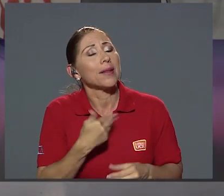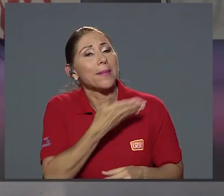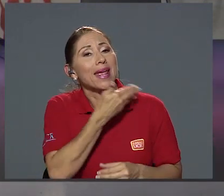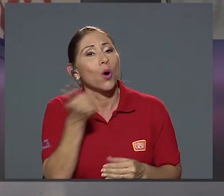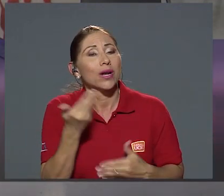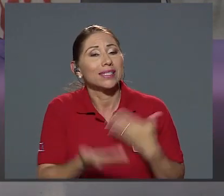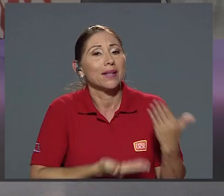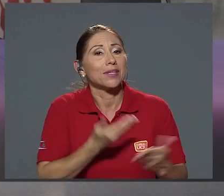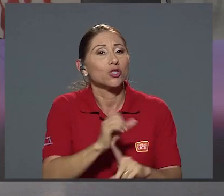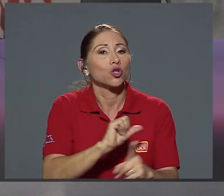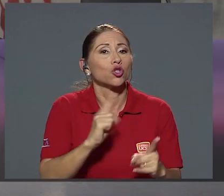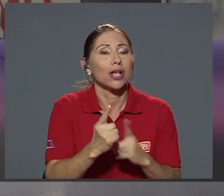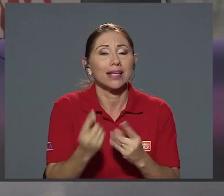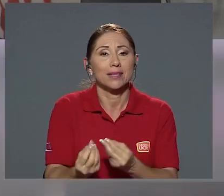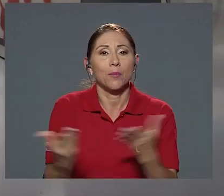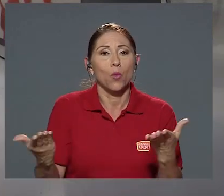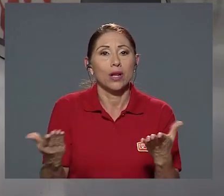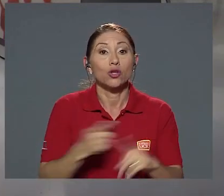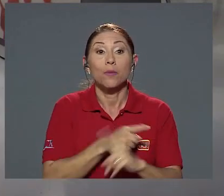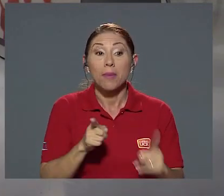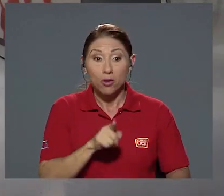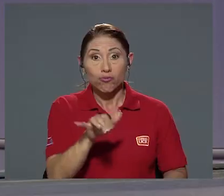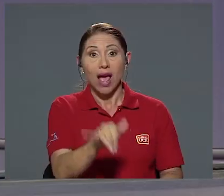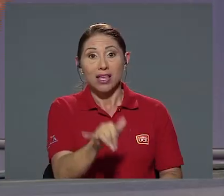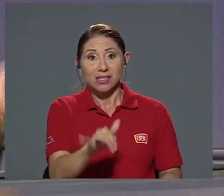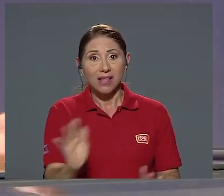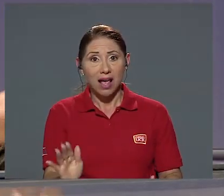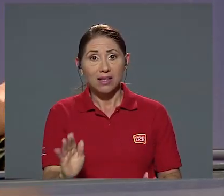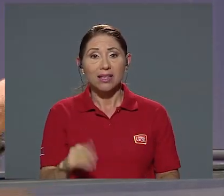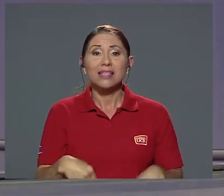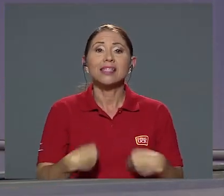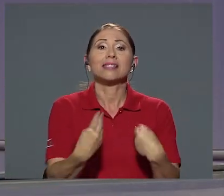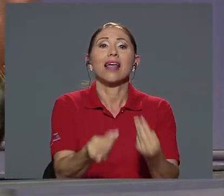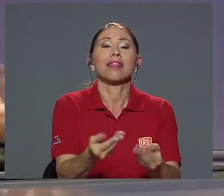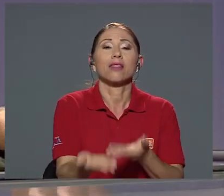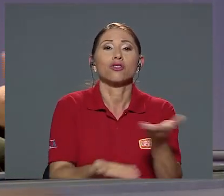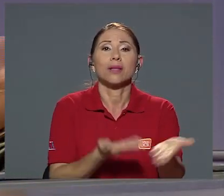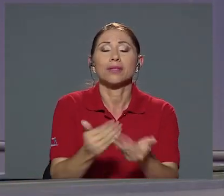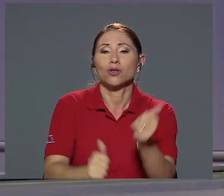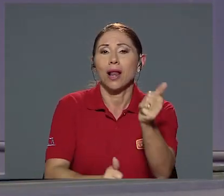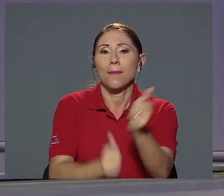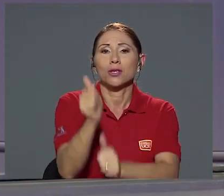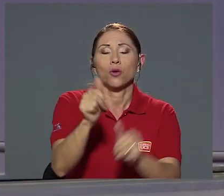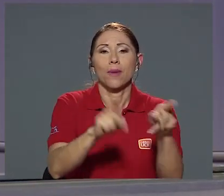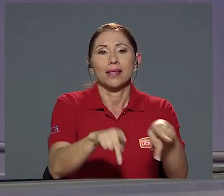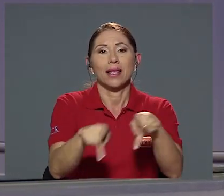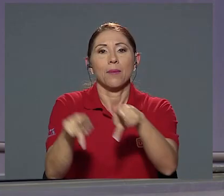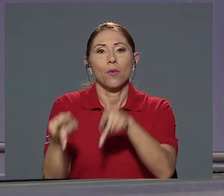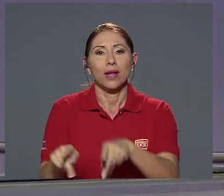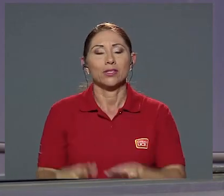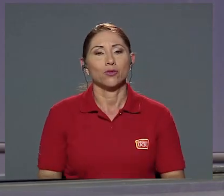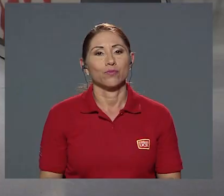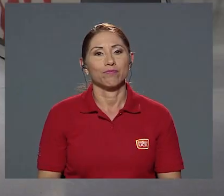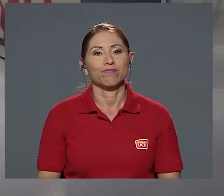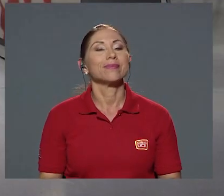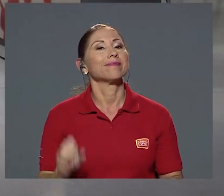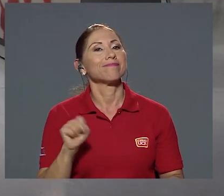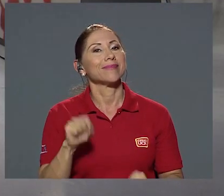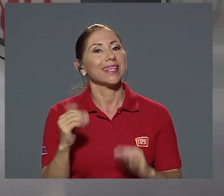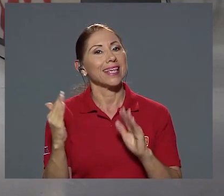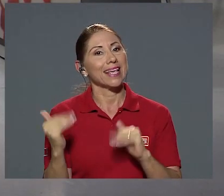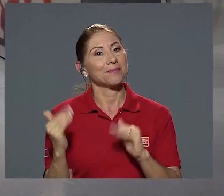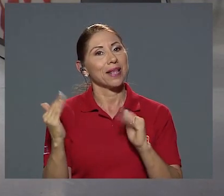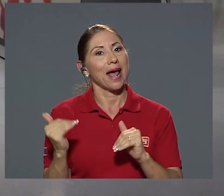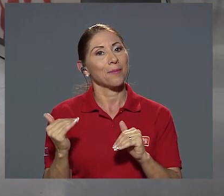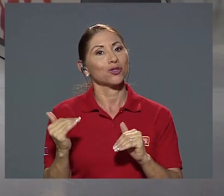servicios sociales y servicios públicos, pero lo cierto es que ahí están y están prestándose a la mayor parte de la población. Sí, y que esperamos